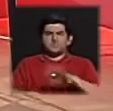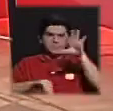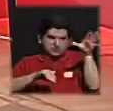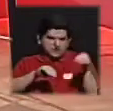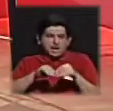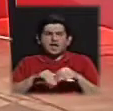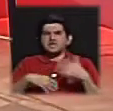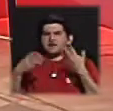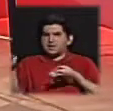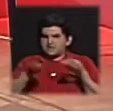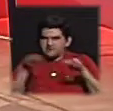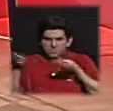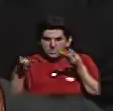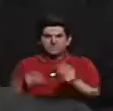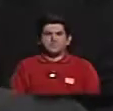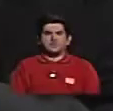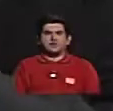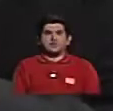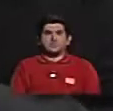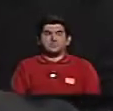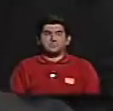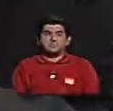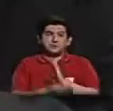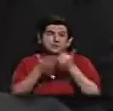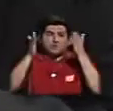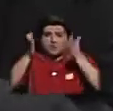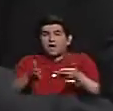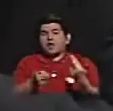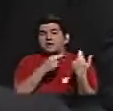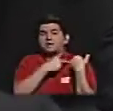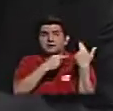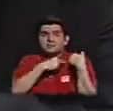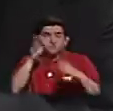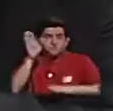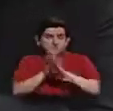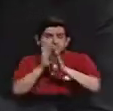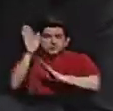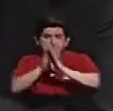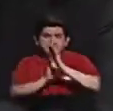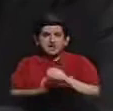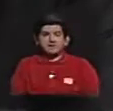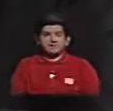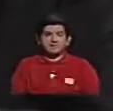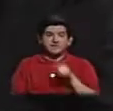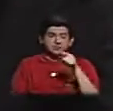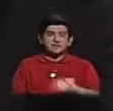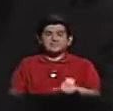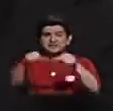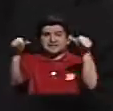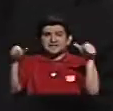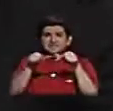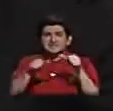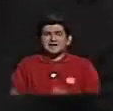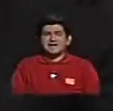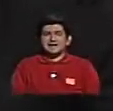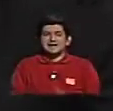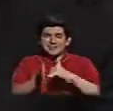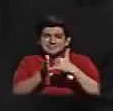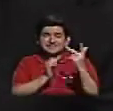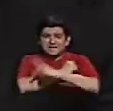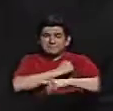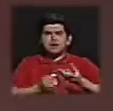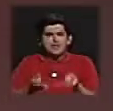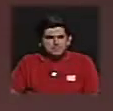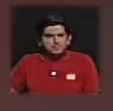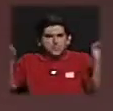mercado, alguien tenía que hacerse cargo del desarrollo de estos todavía puntos ciegos en el país. Era fundamental, pero